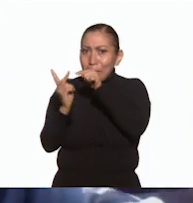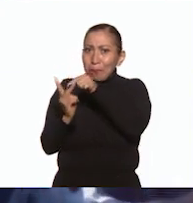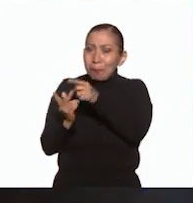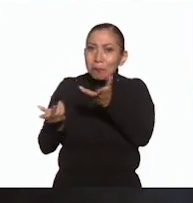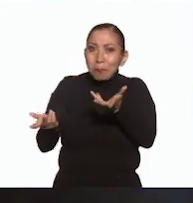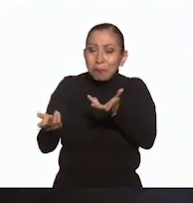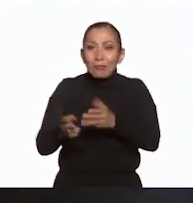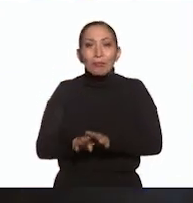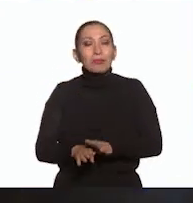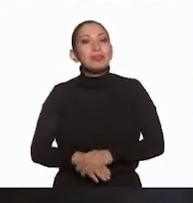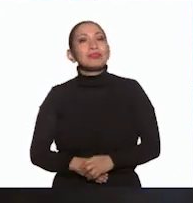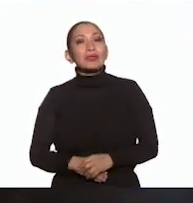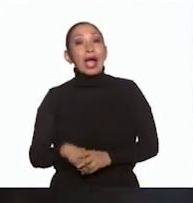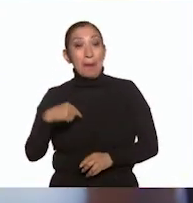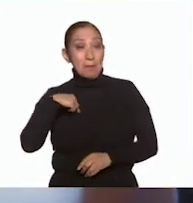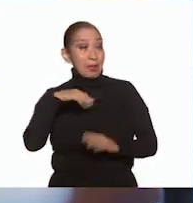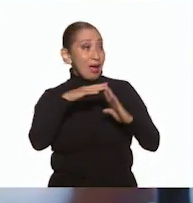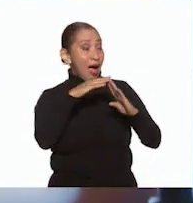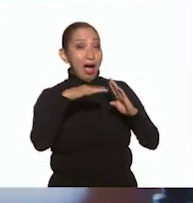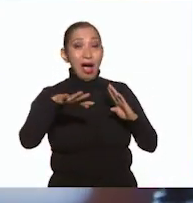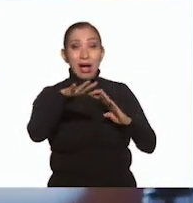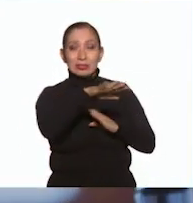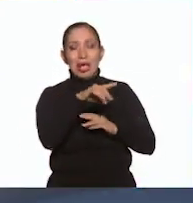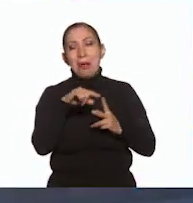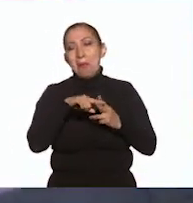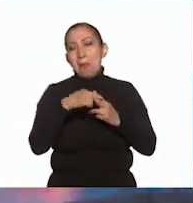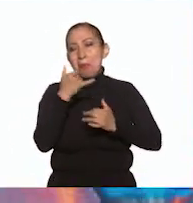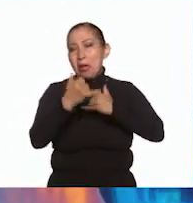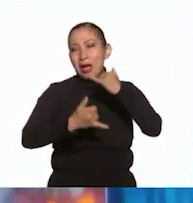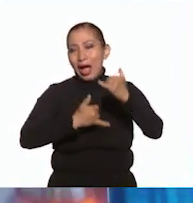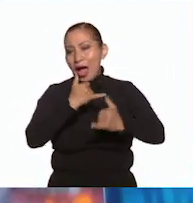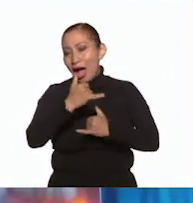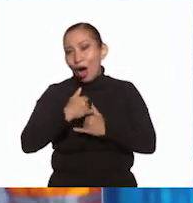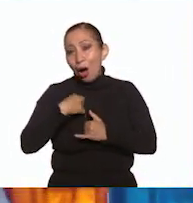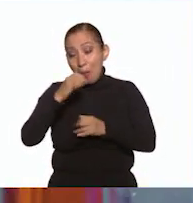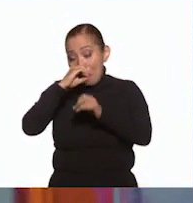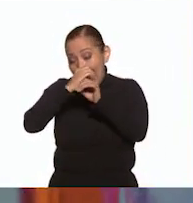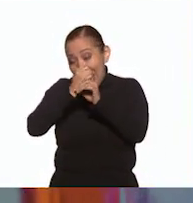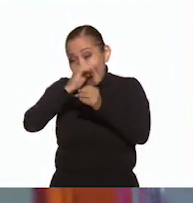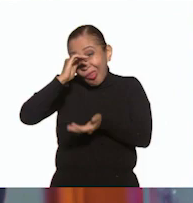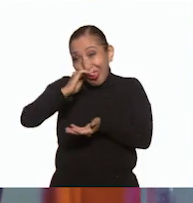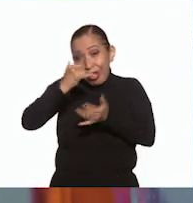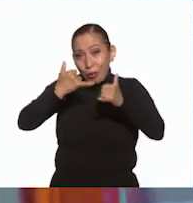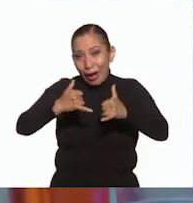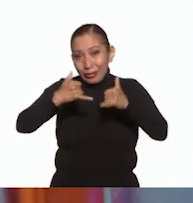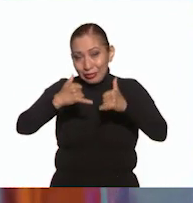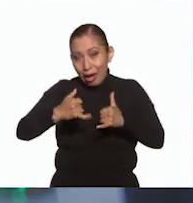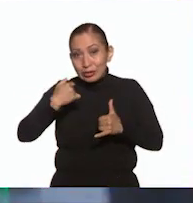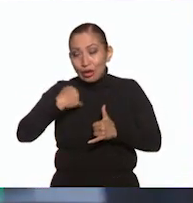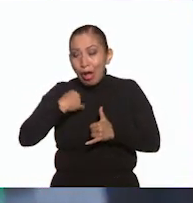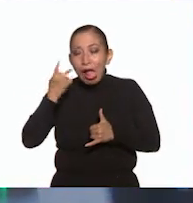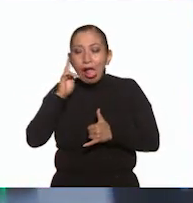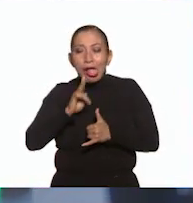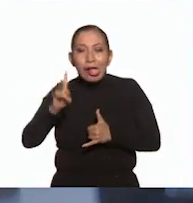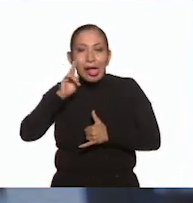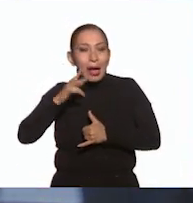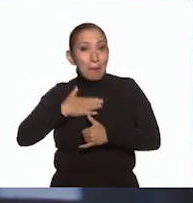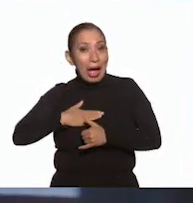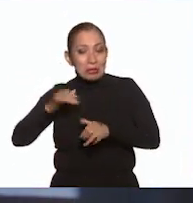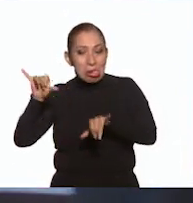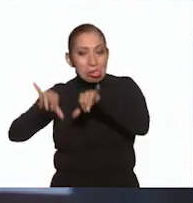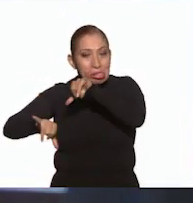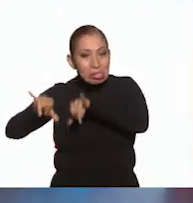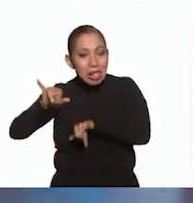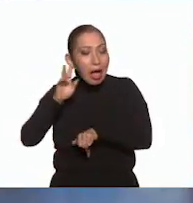pudiera crecer. En mi casa todo empezó con un juego, con mi pequeño microscopio. A veces mezclando cosas en el baño